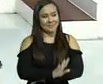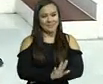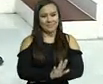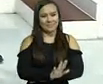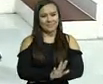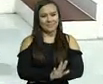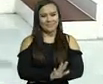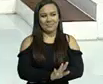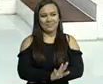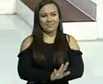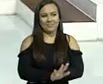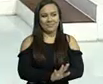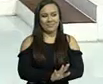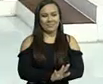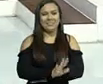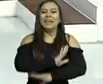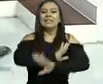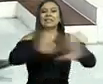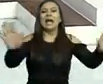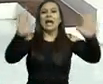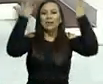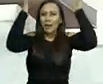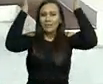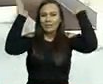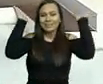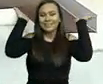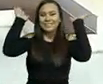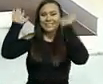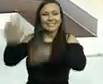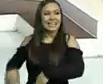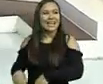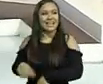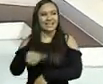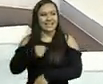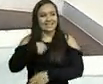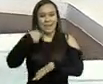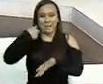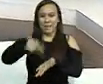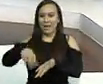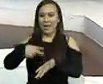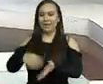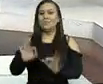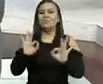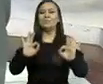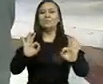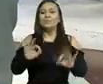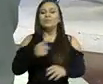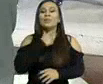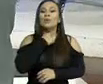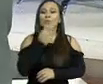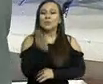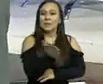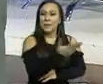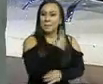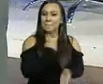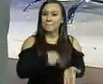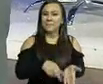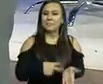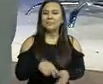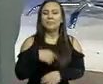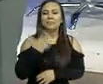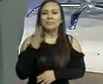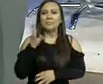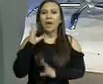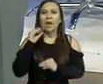este hombre hasta el robot salinas chicas me gusta ser el mismo